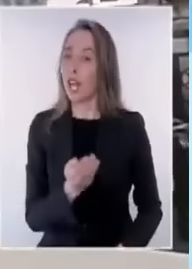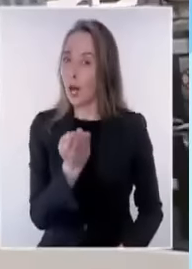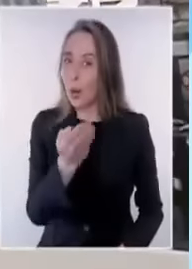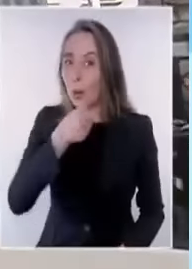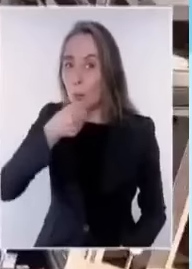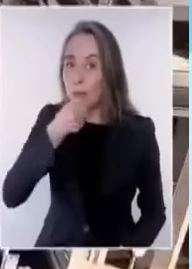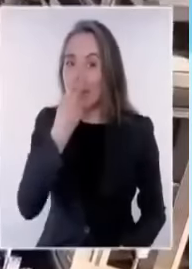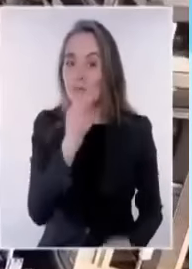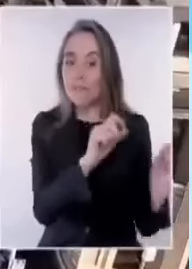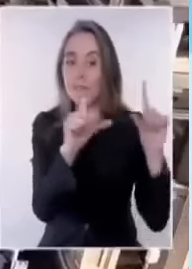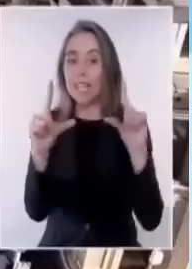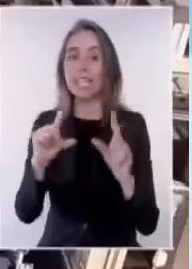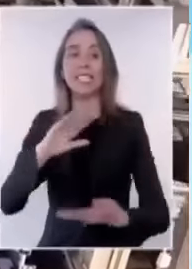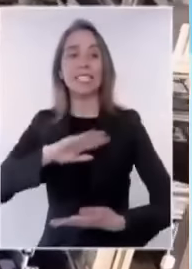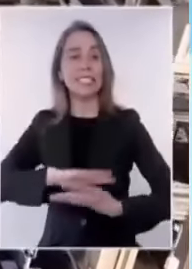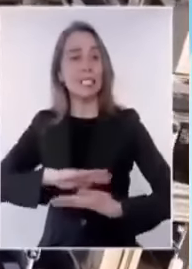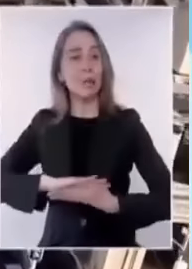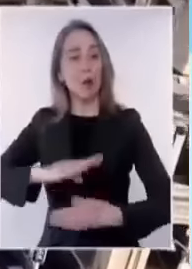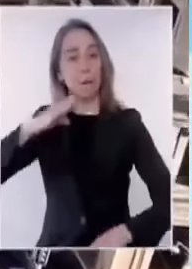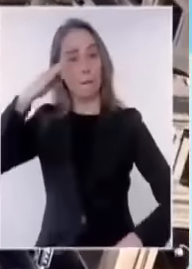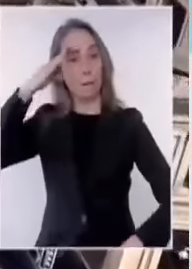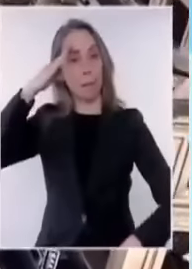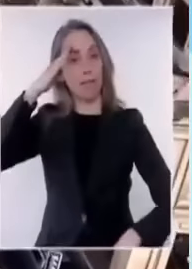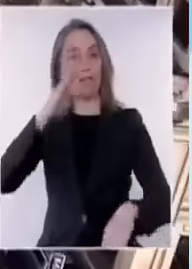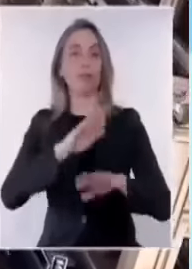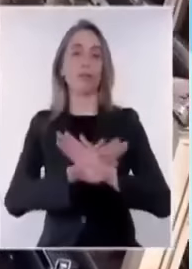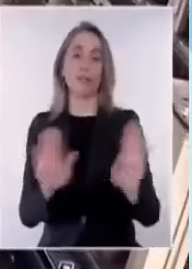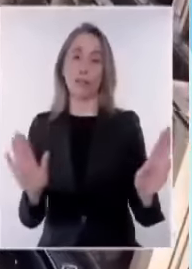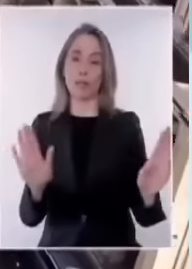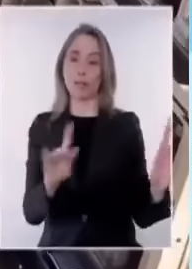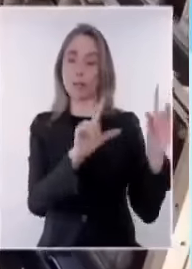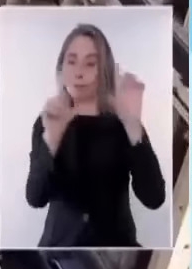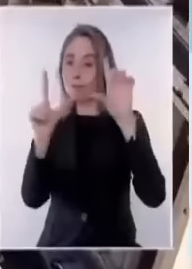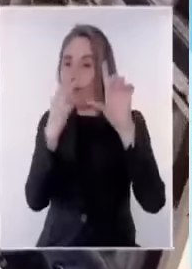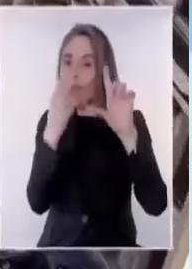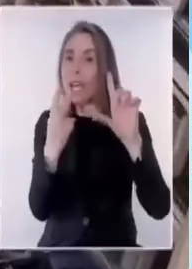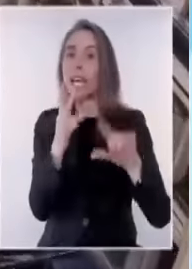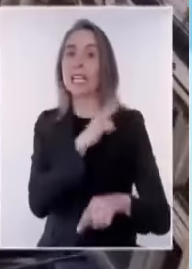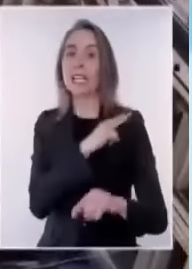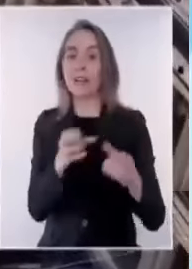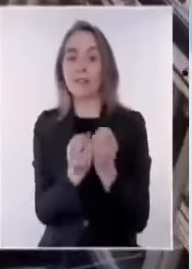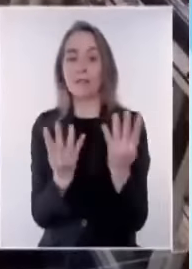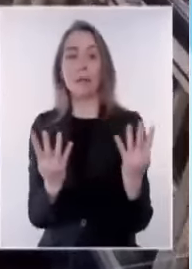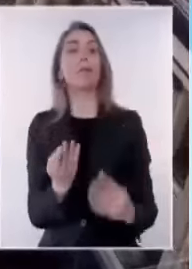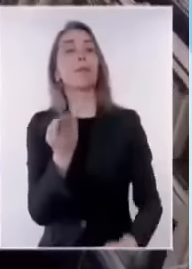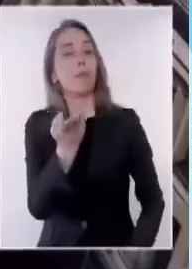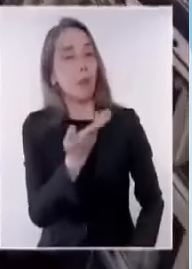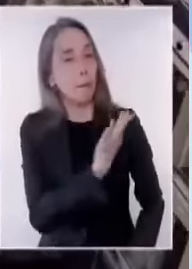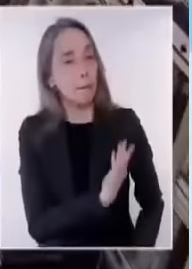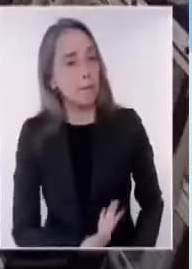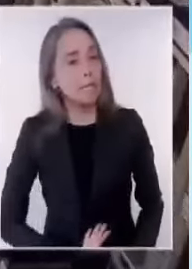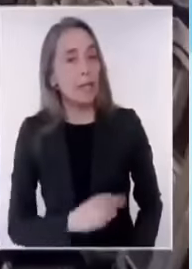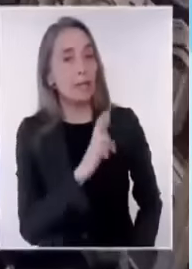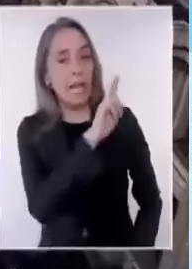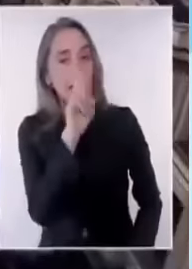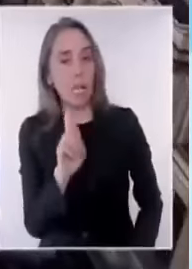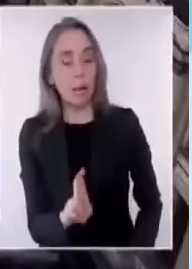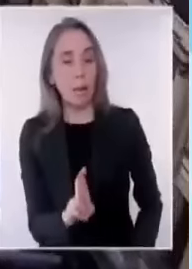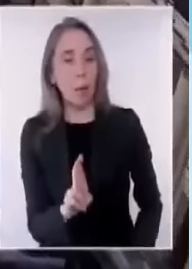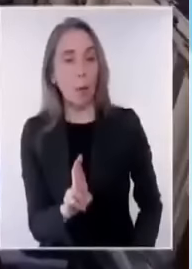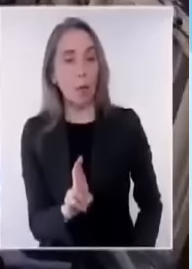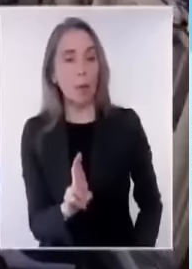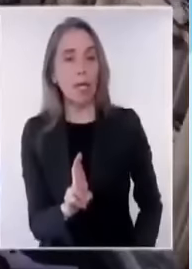Usted lo ve ya en las imágenes, la ceremonia militar está concluida. Veamos al jefe de las fuerzas. Dará cuenta su excelencia el presidente de la